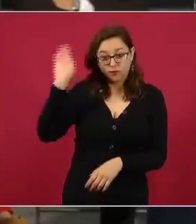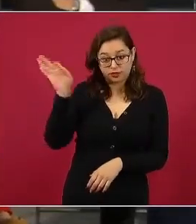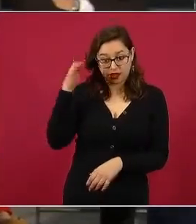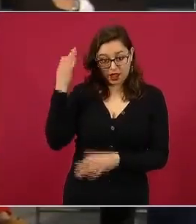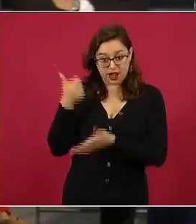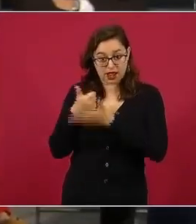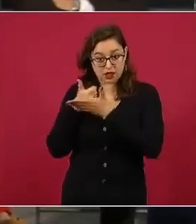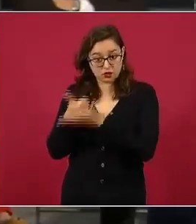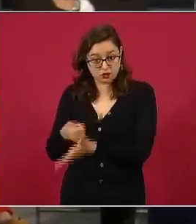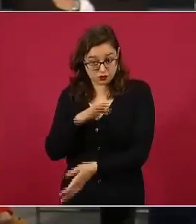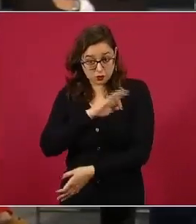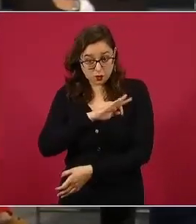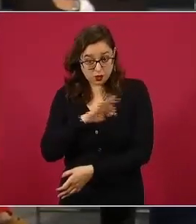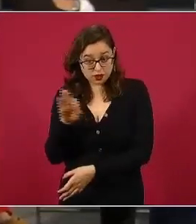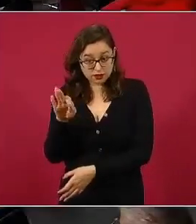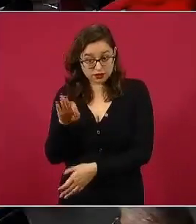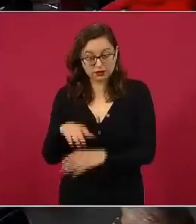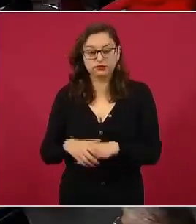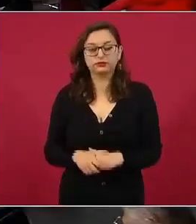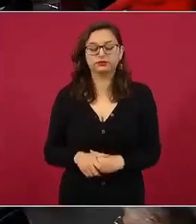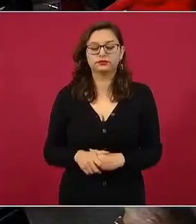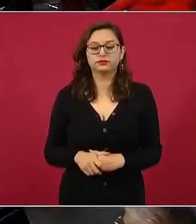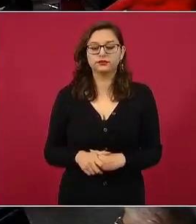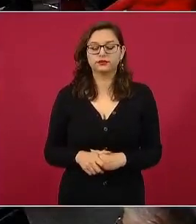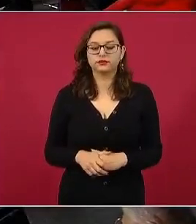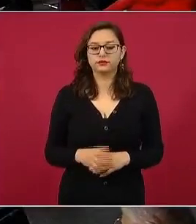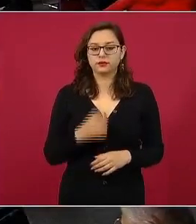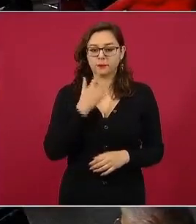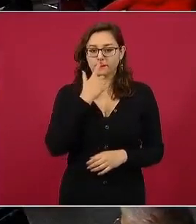sus facultades. Bueno, se lo